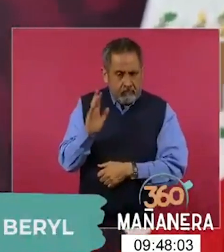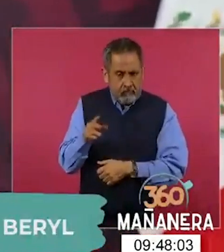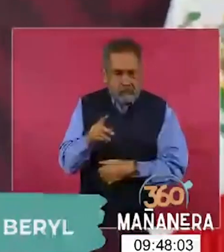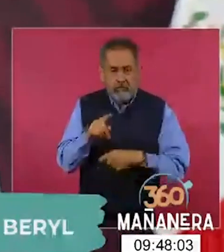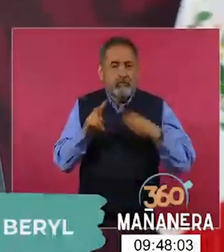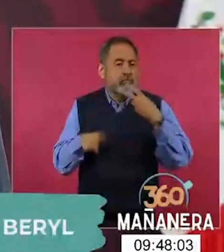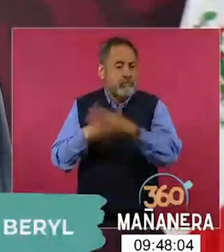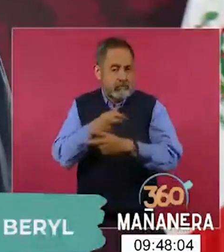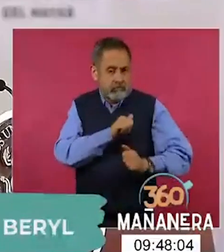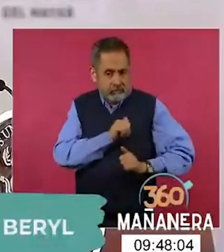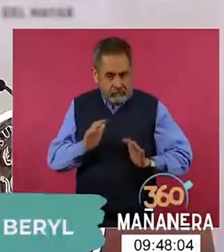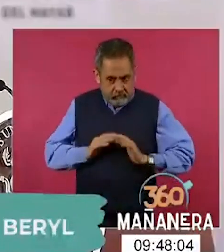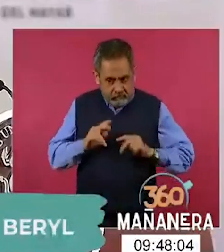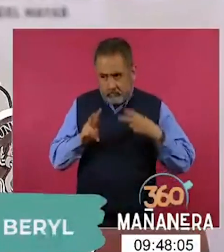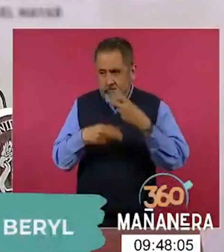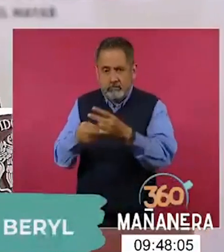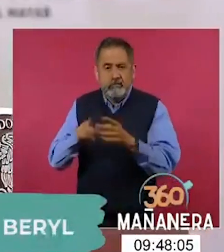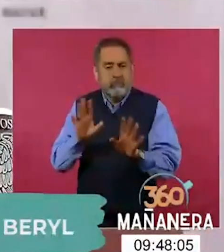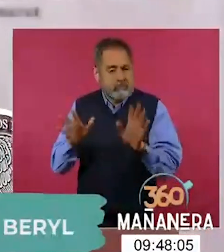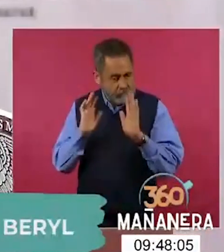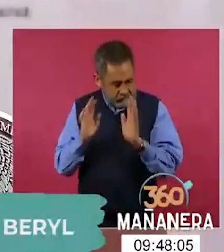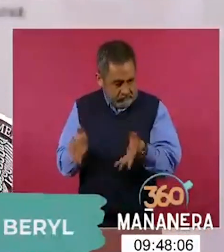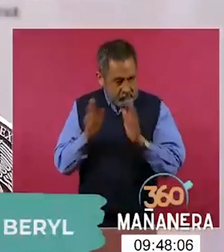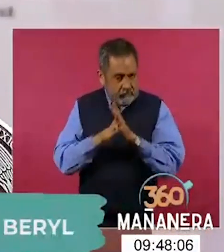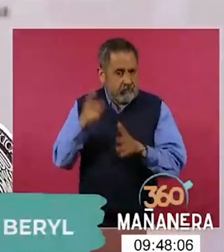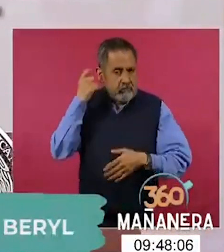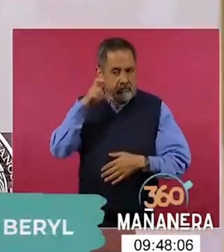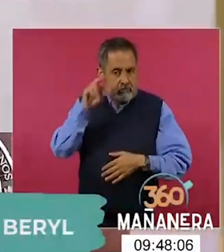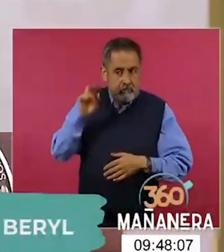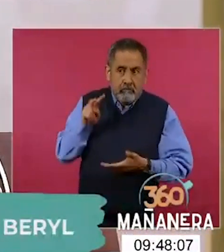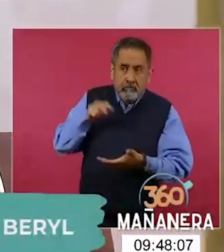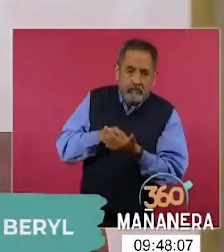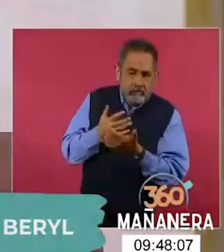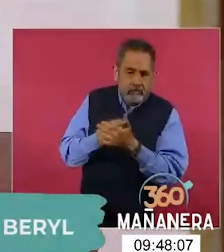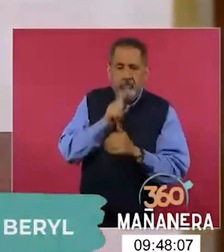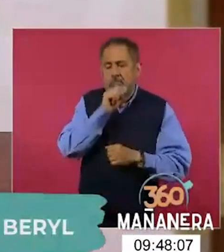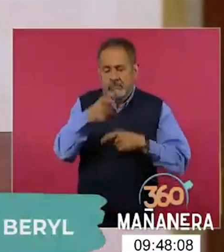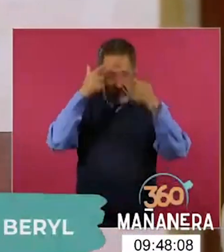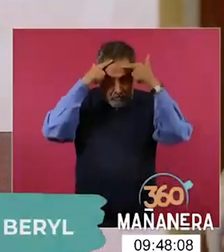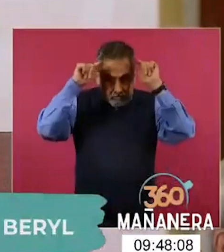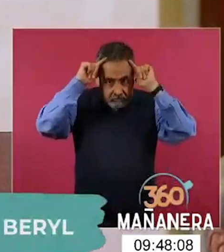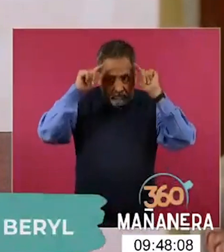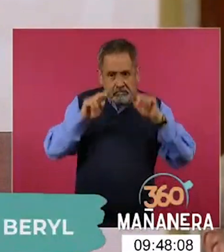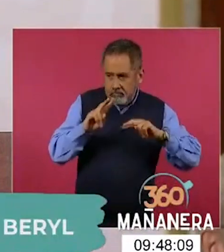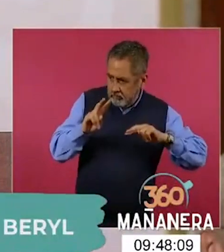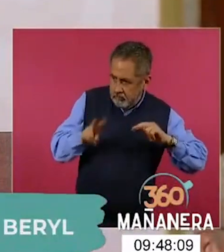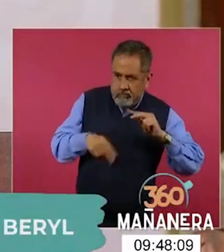ejército en Quintana ro desde luego Marina